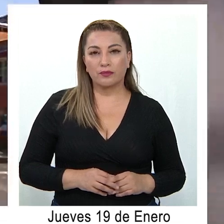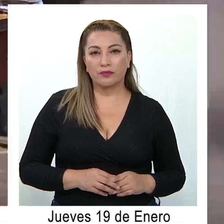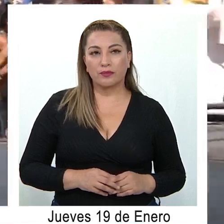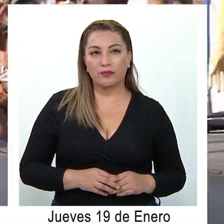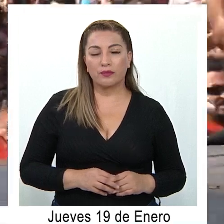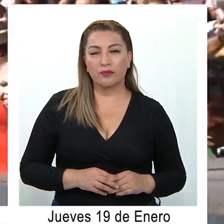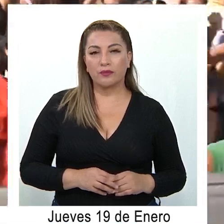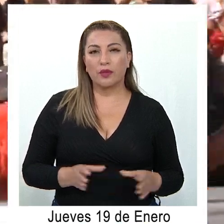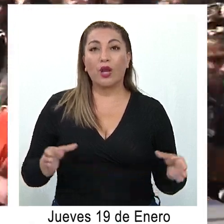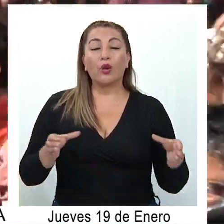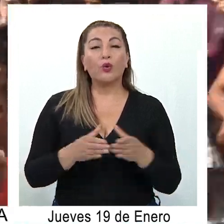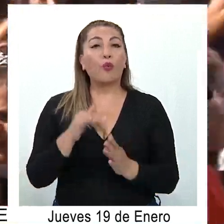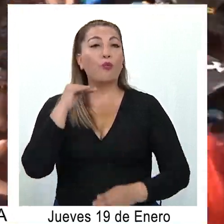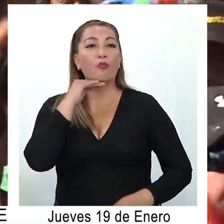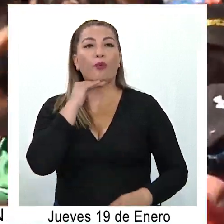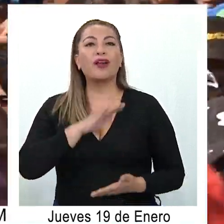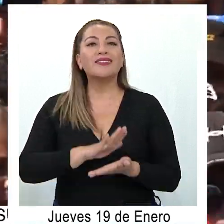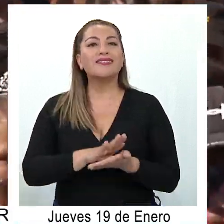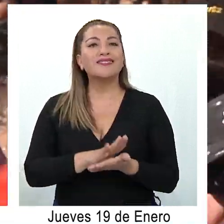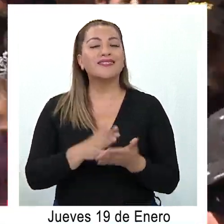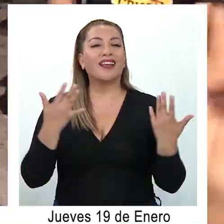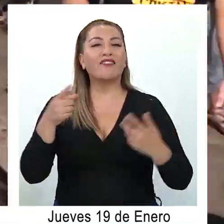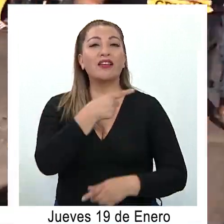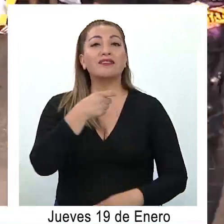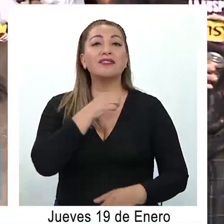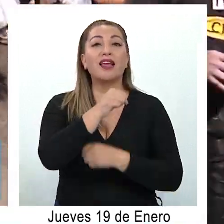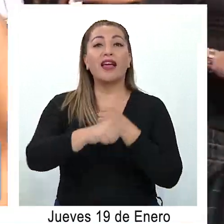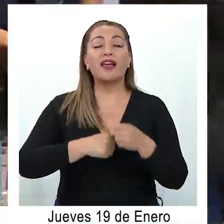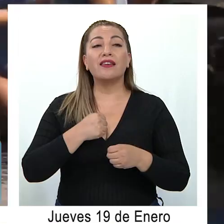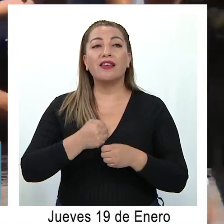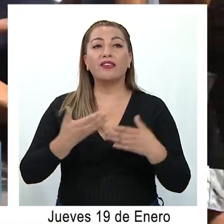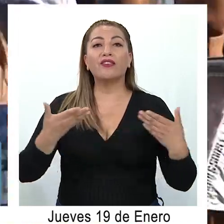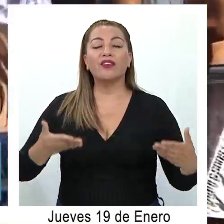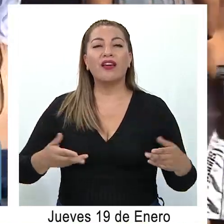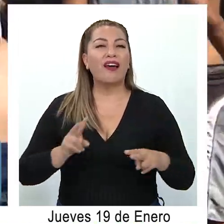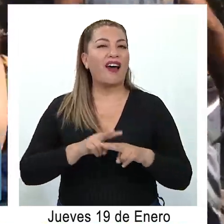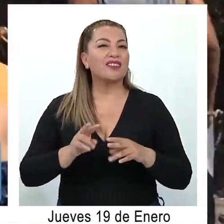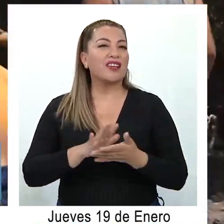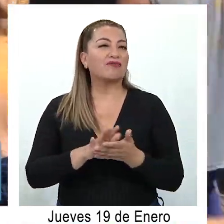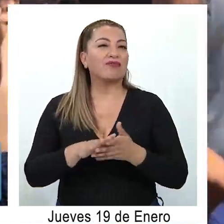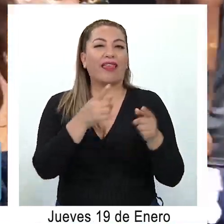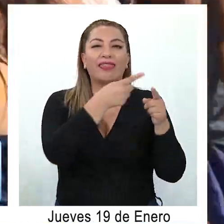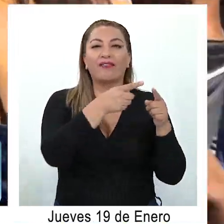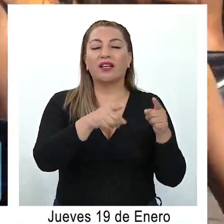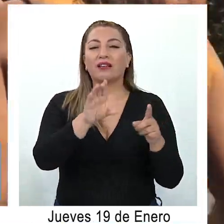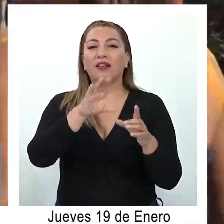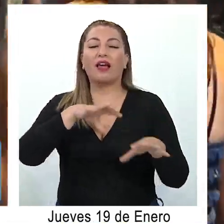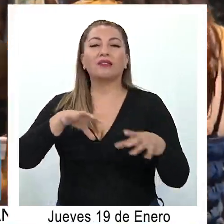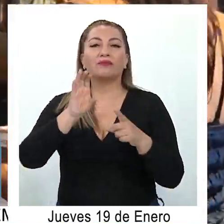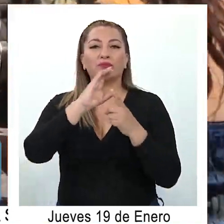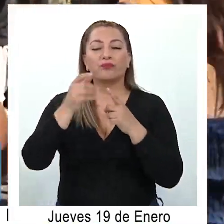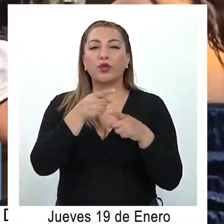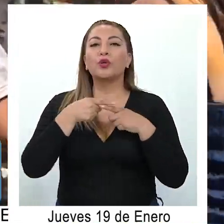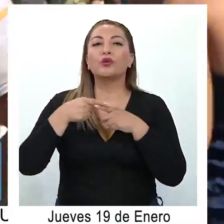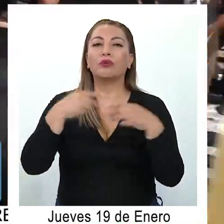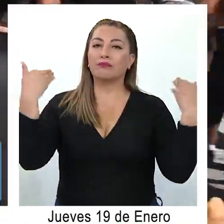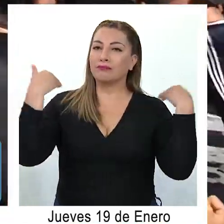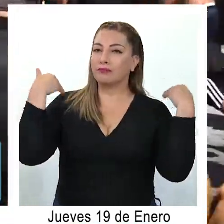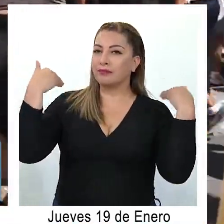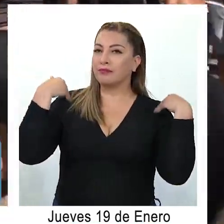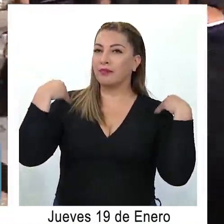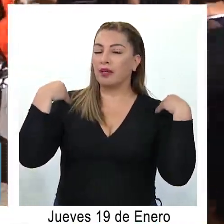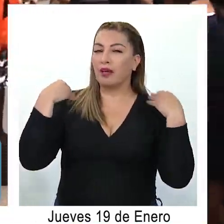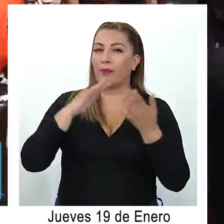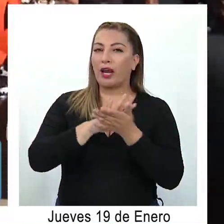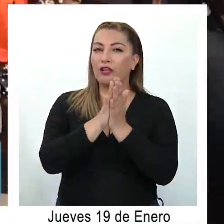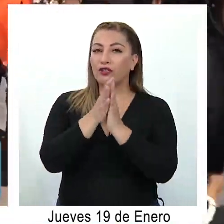El Club Unión Morro celebra 100 años de existencia y espera hacerlo en grande con actividades culturales, sociales y deportivas para